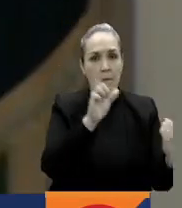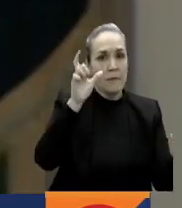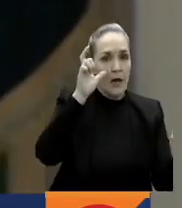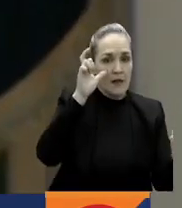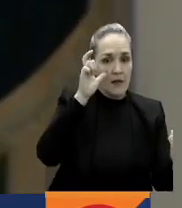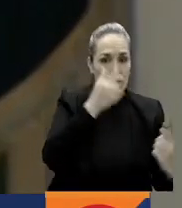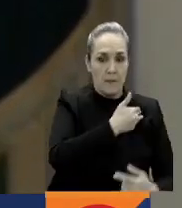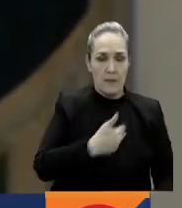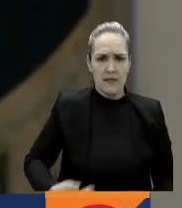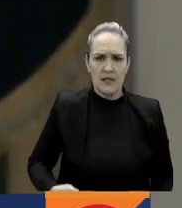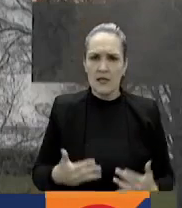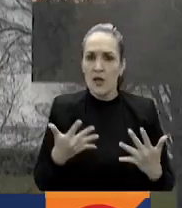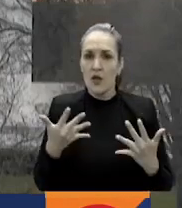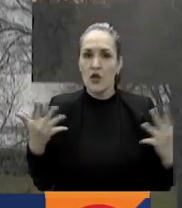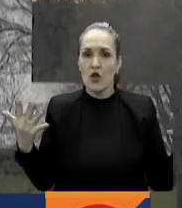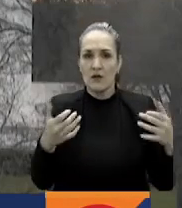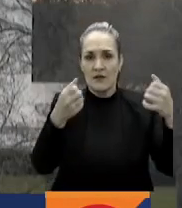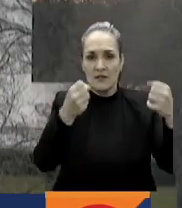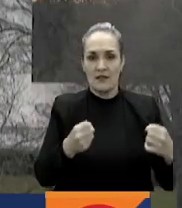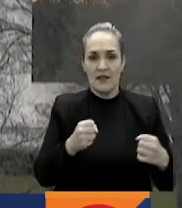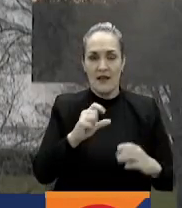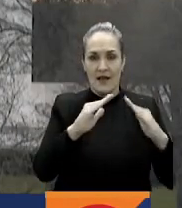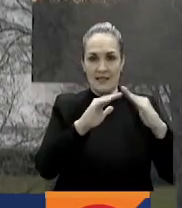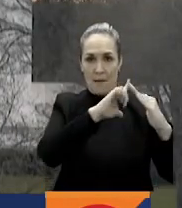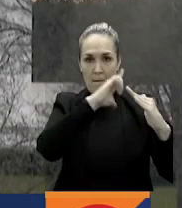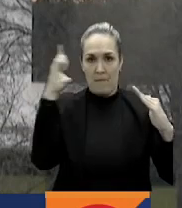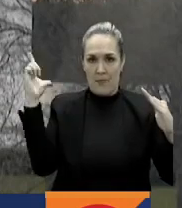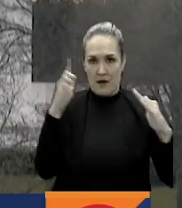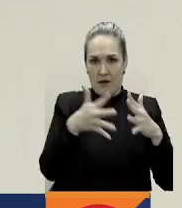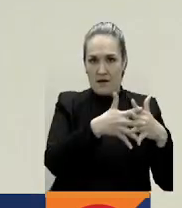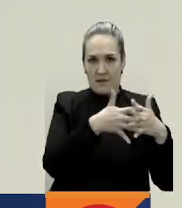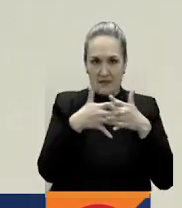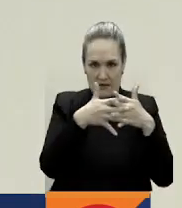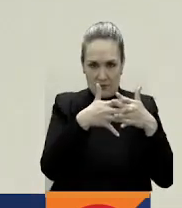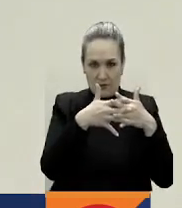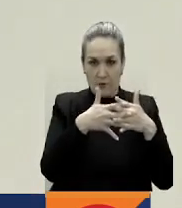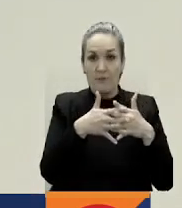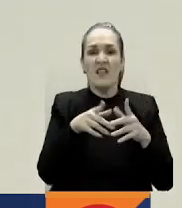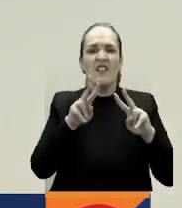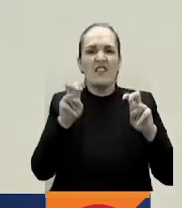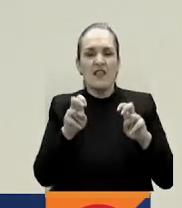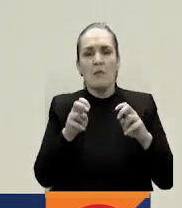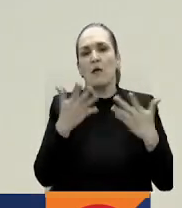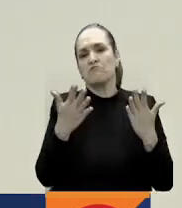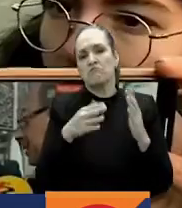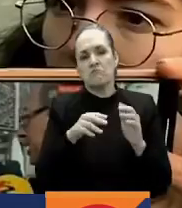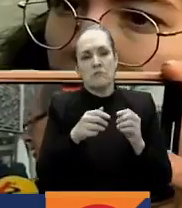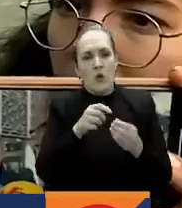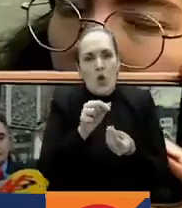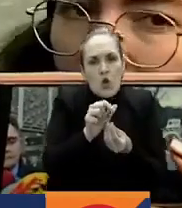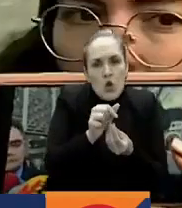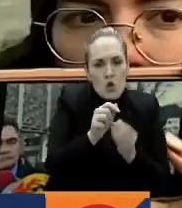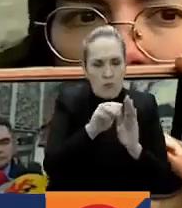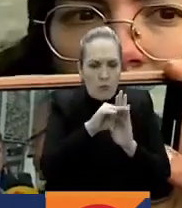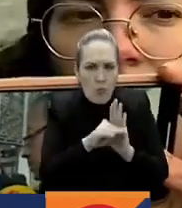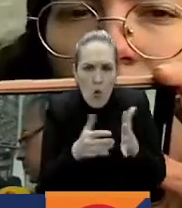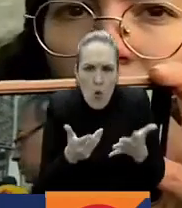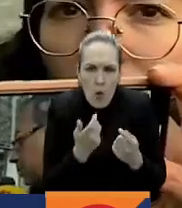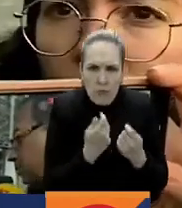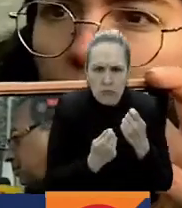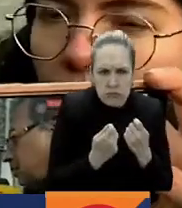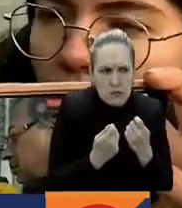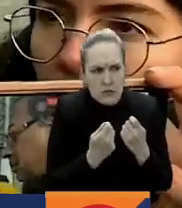Salón Oval de la Casa Blanca en Washington. Política antidrogas, cambio climático, transición energética, cooperación económica